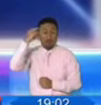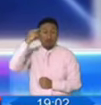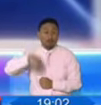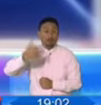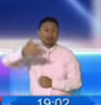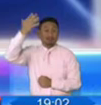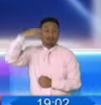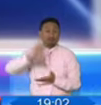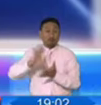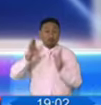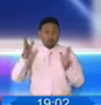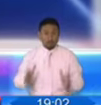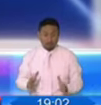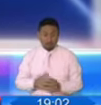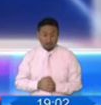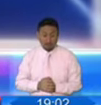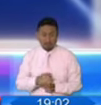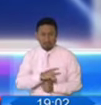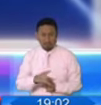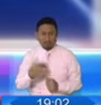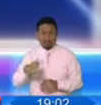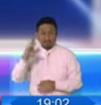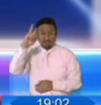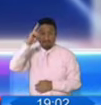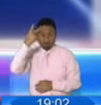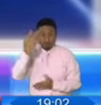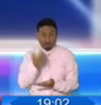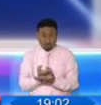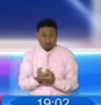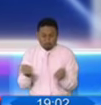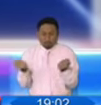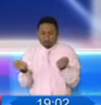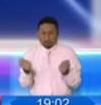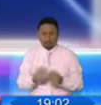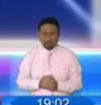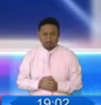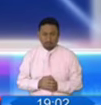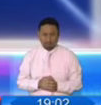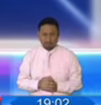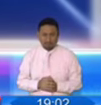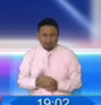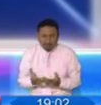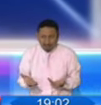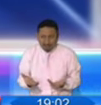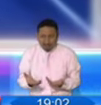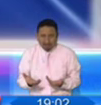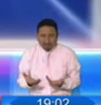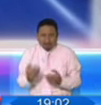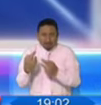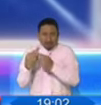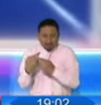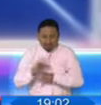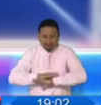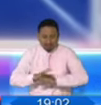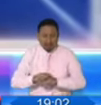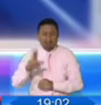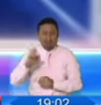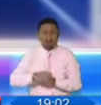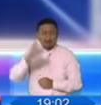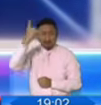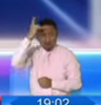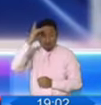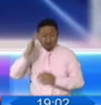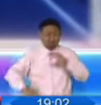de la Revolución Ciudadana manejó mala economía, actuando de manera irresponsable, sobreendeudando